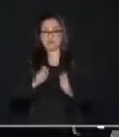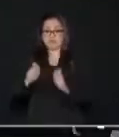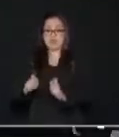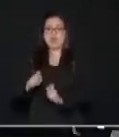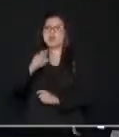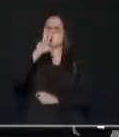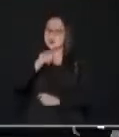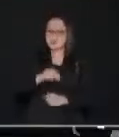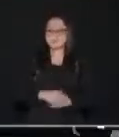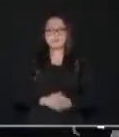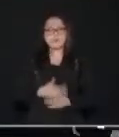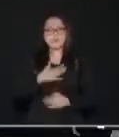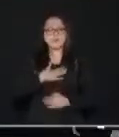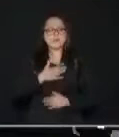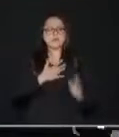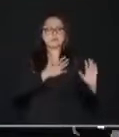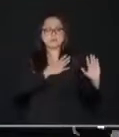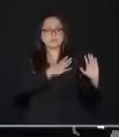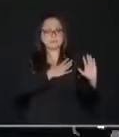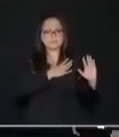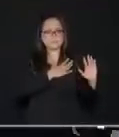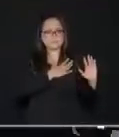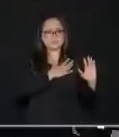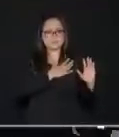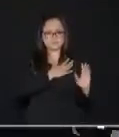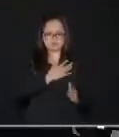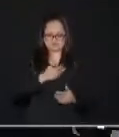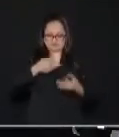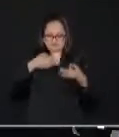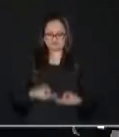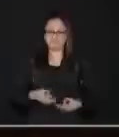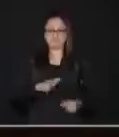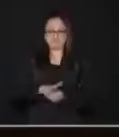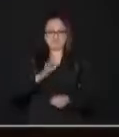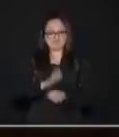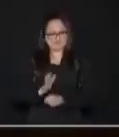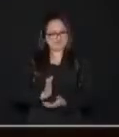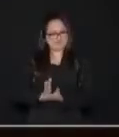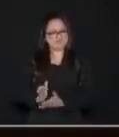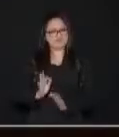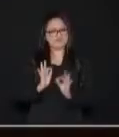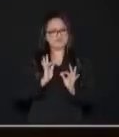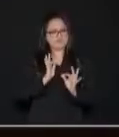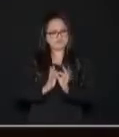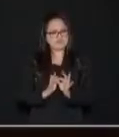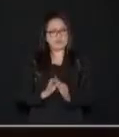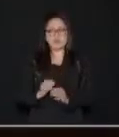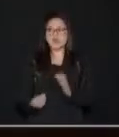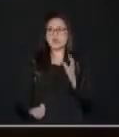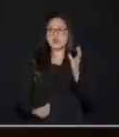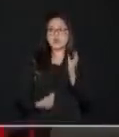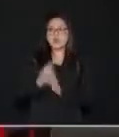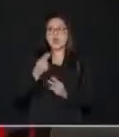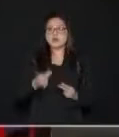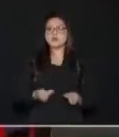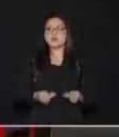me comprometo y soy hombre de palabra a que las inversiones